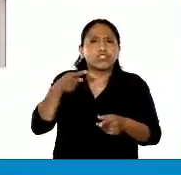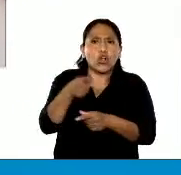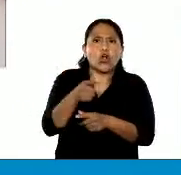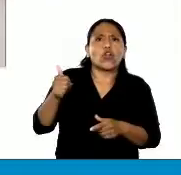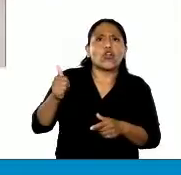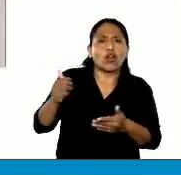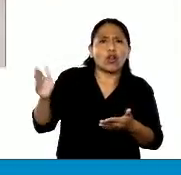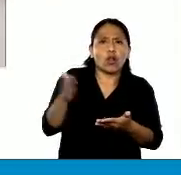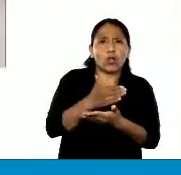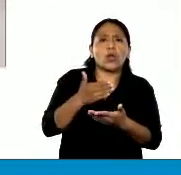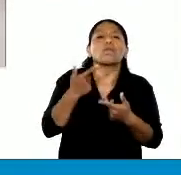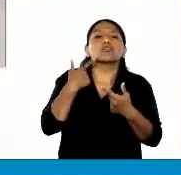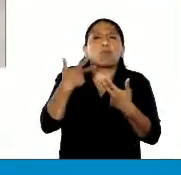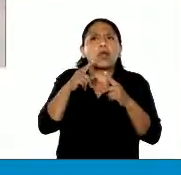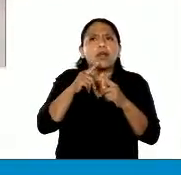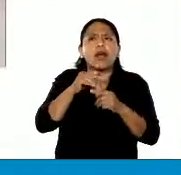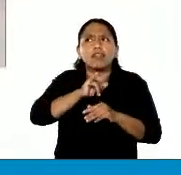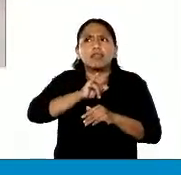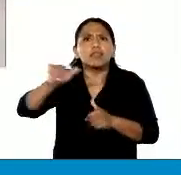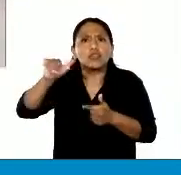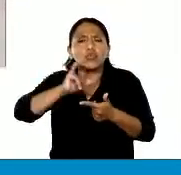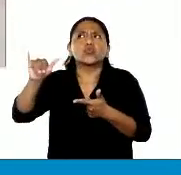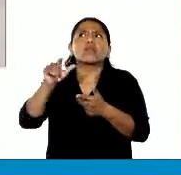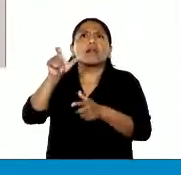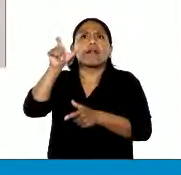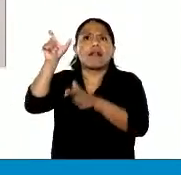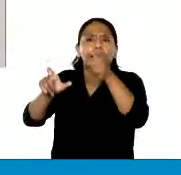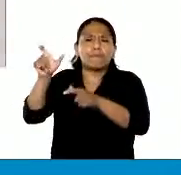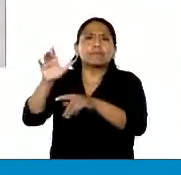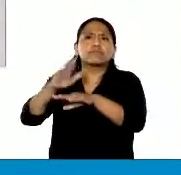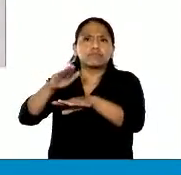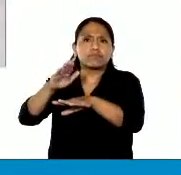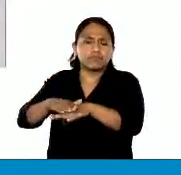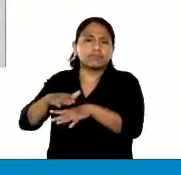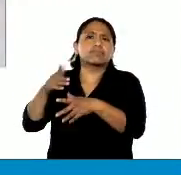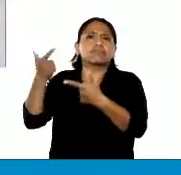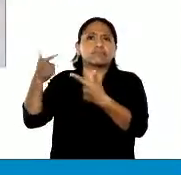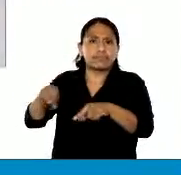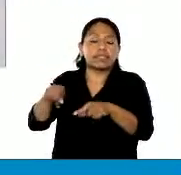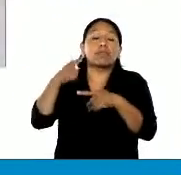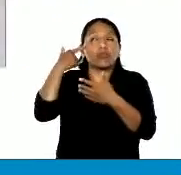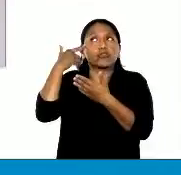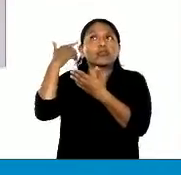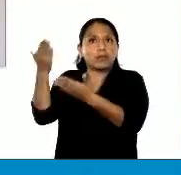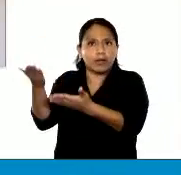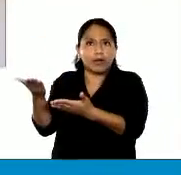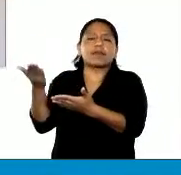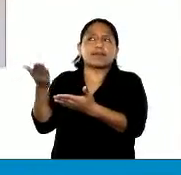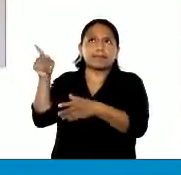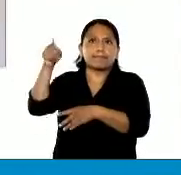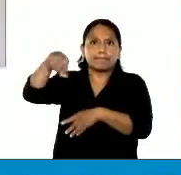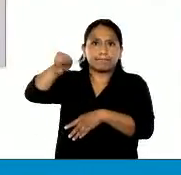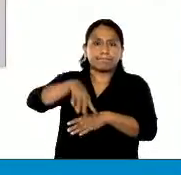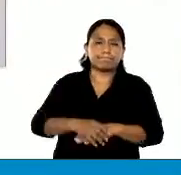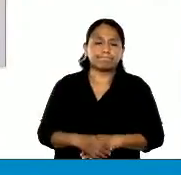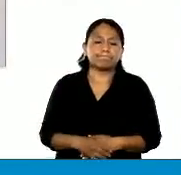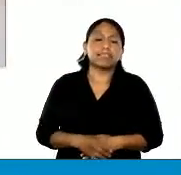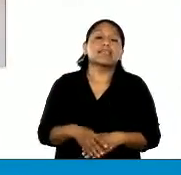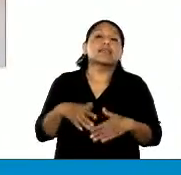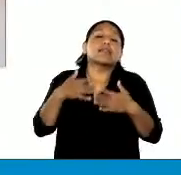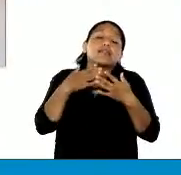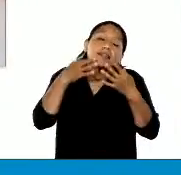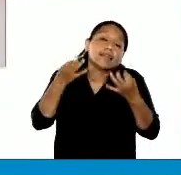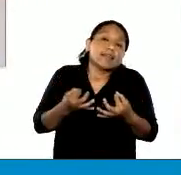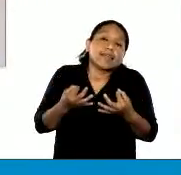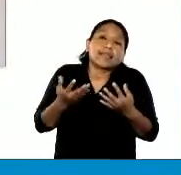podido enjuiciar a una parte importante de los genocidas, y por eso este homenaje es para ellos. Lamentablemente tenemos que